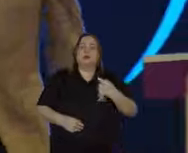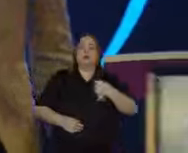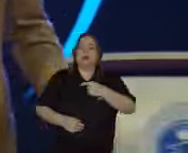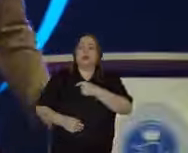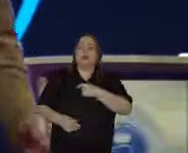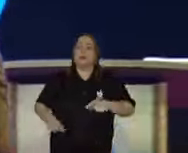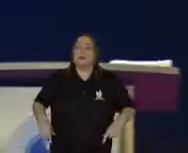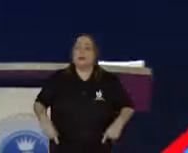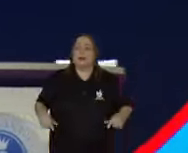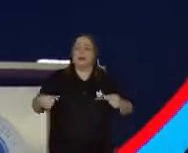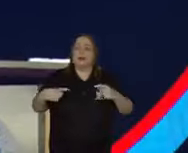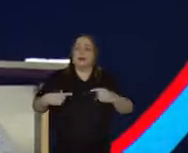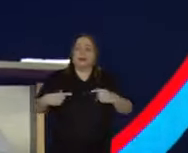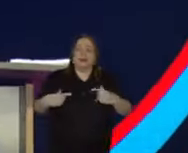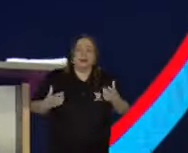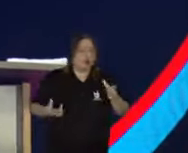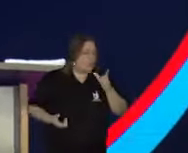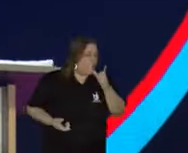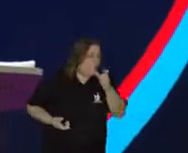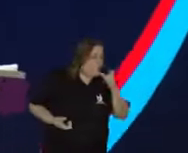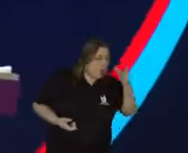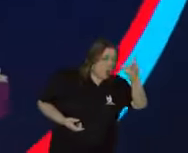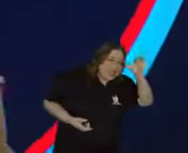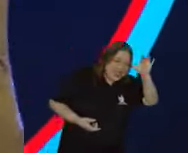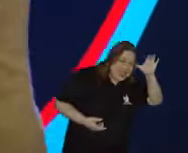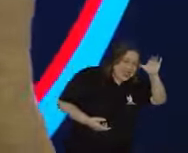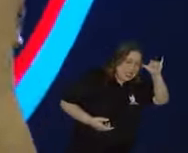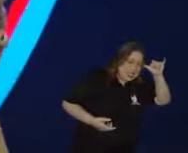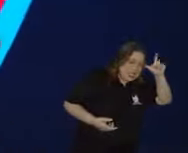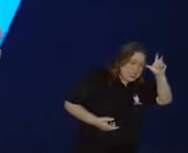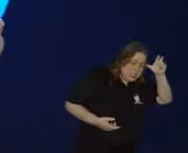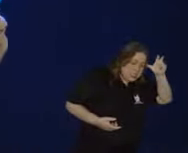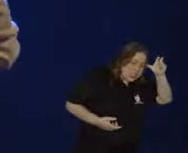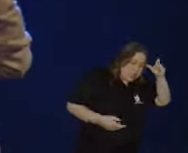es el enemigo de nuestra alma, el diablo.